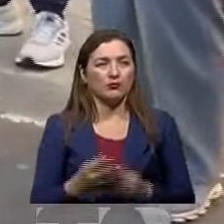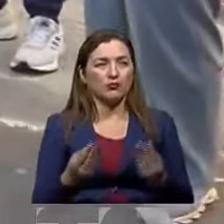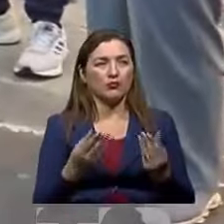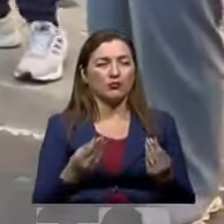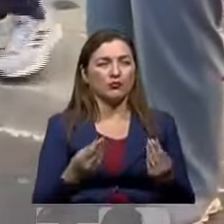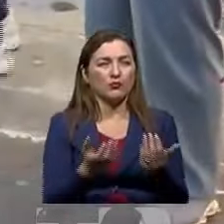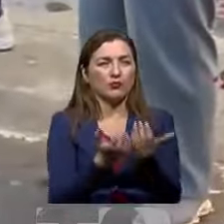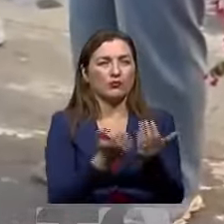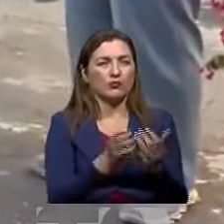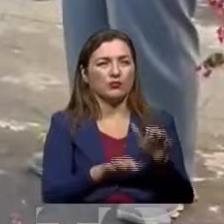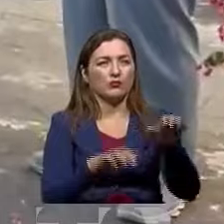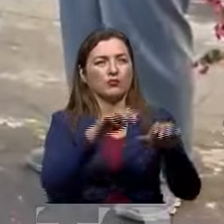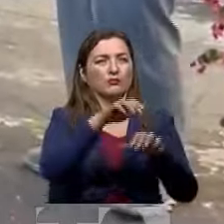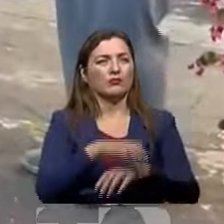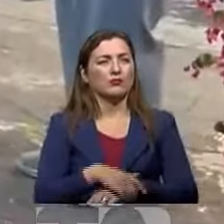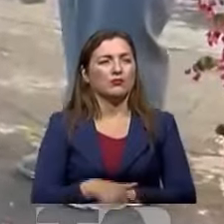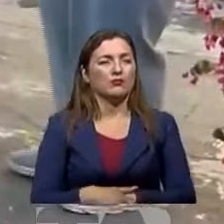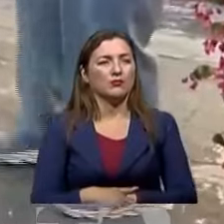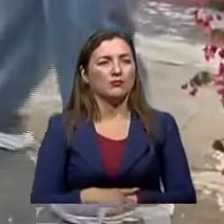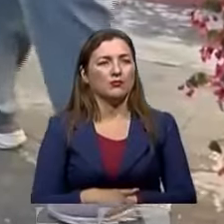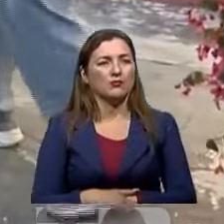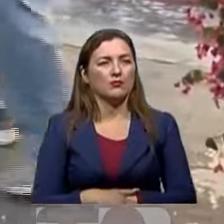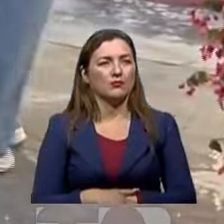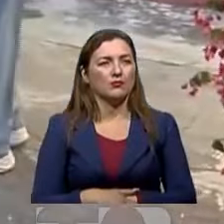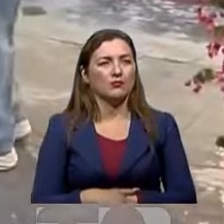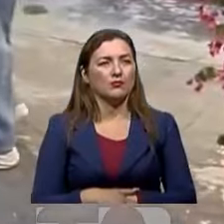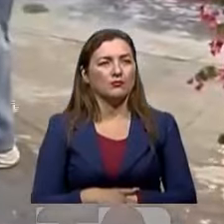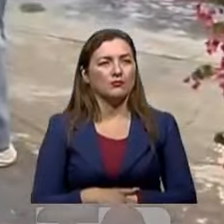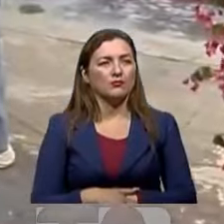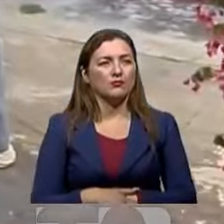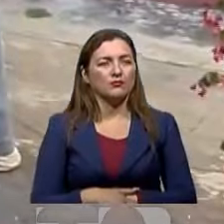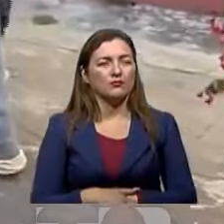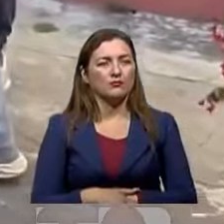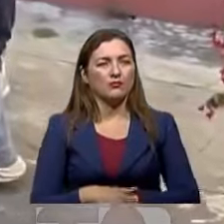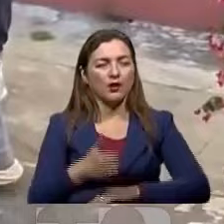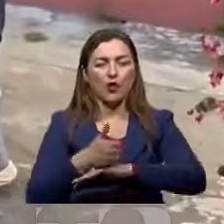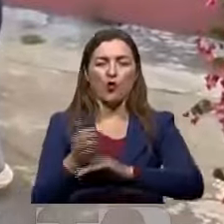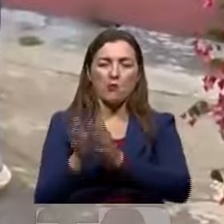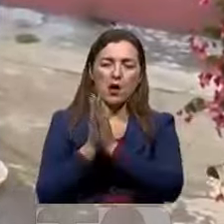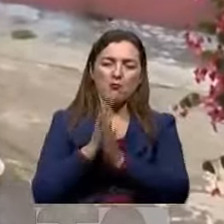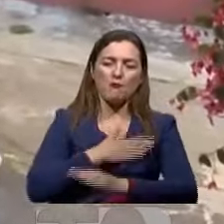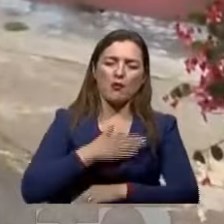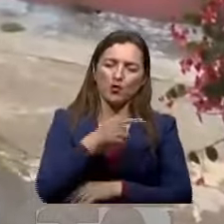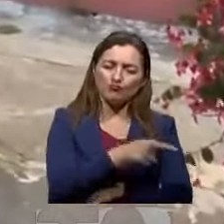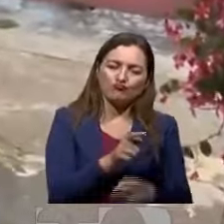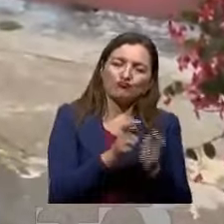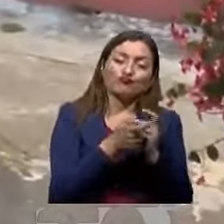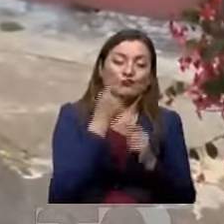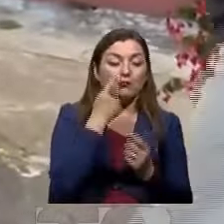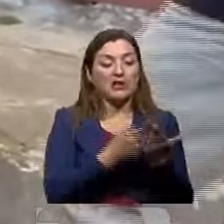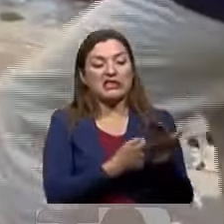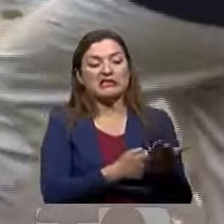por los desechos que obviamente se ubican normalmente en este contenedor. Así que hacemos un llamado a las autoridades para analizar